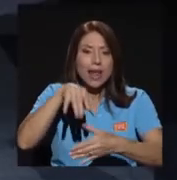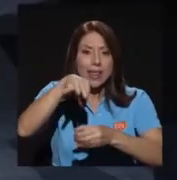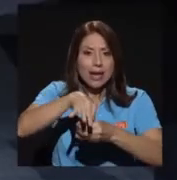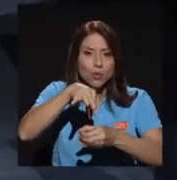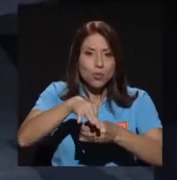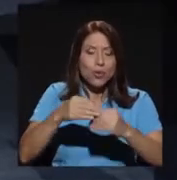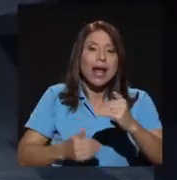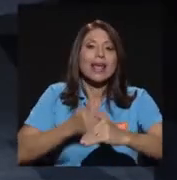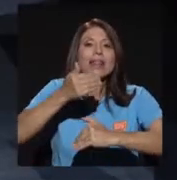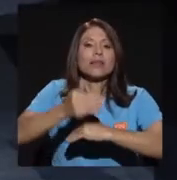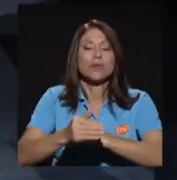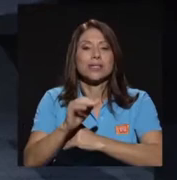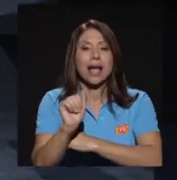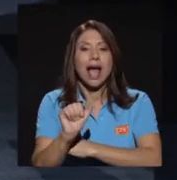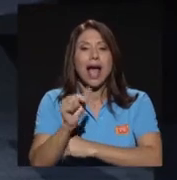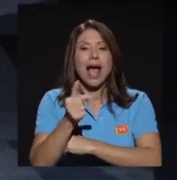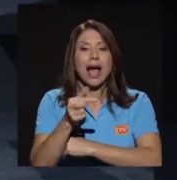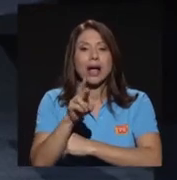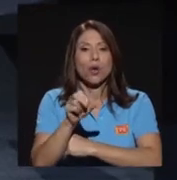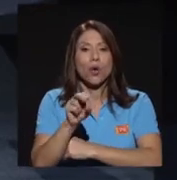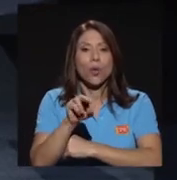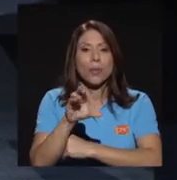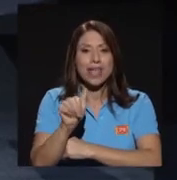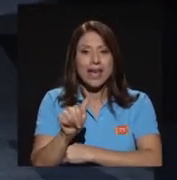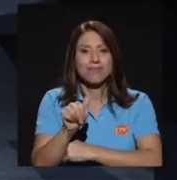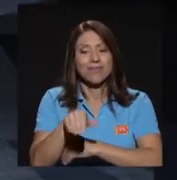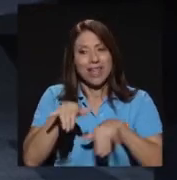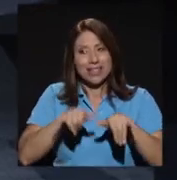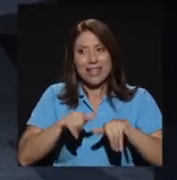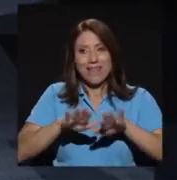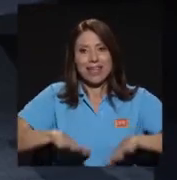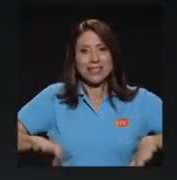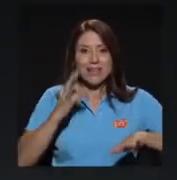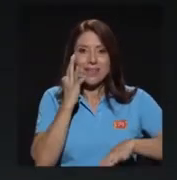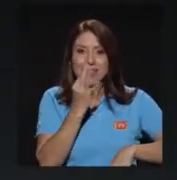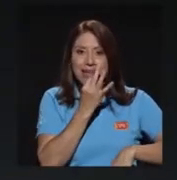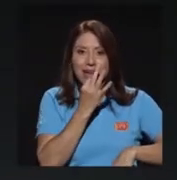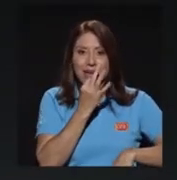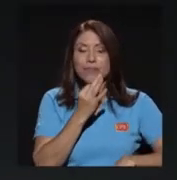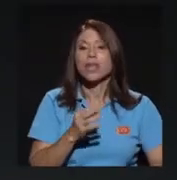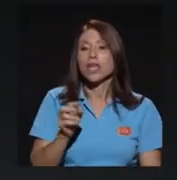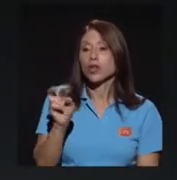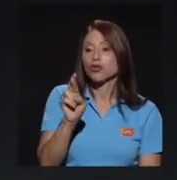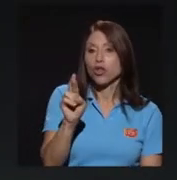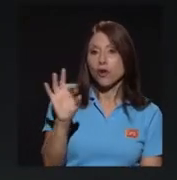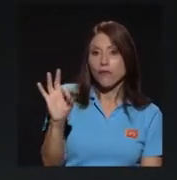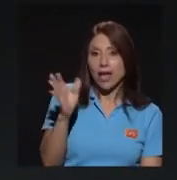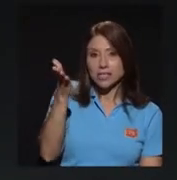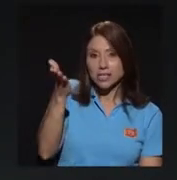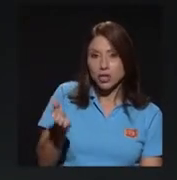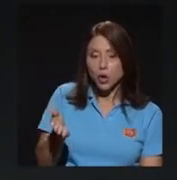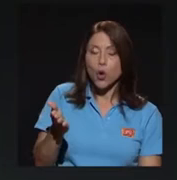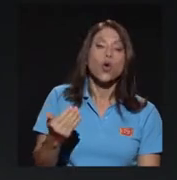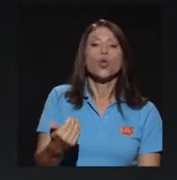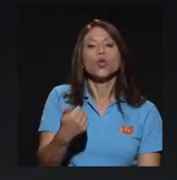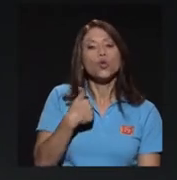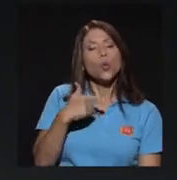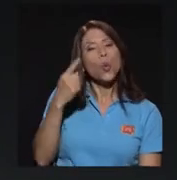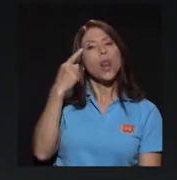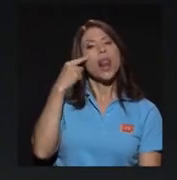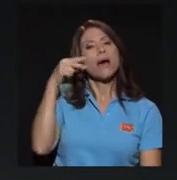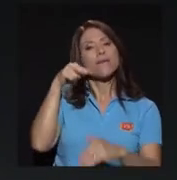agronomía que estaba en esta finca al correcto y él tuvo la visión de me parece a mí